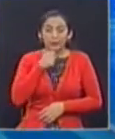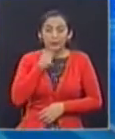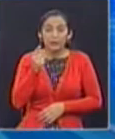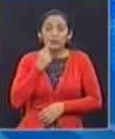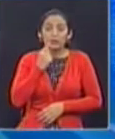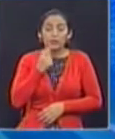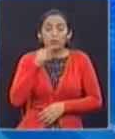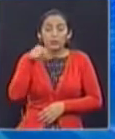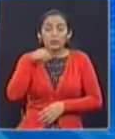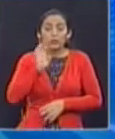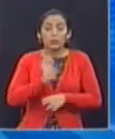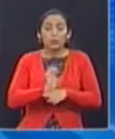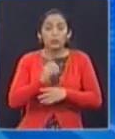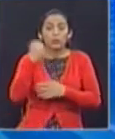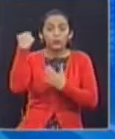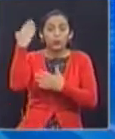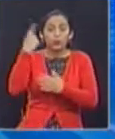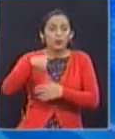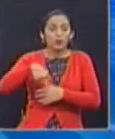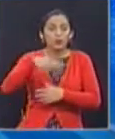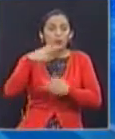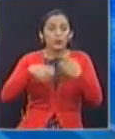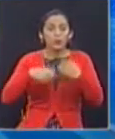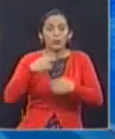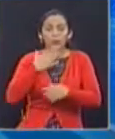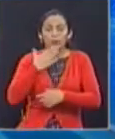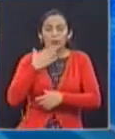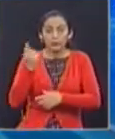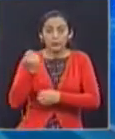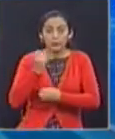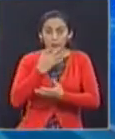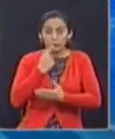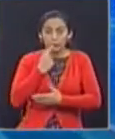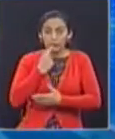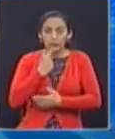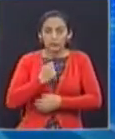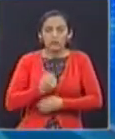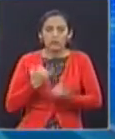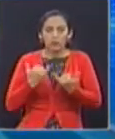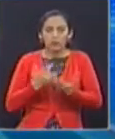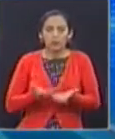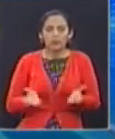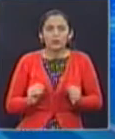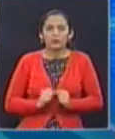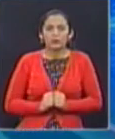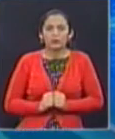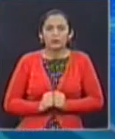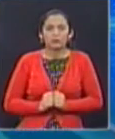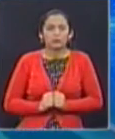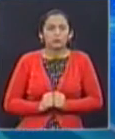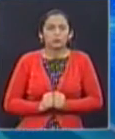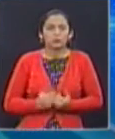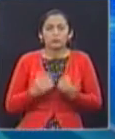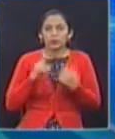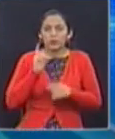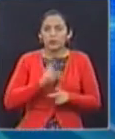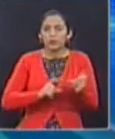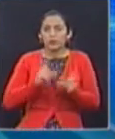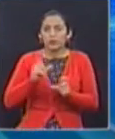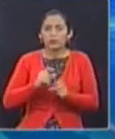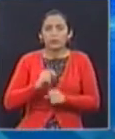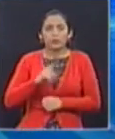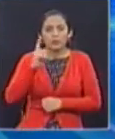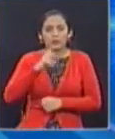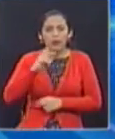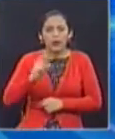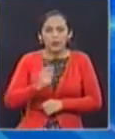política nacional y él reclamaba la necesidad de mensajes y acciones de mayor contundencia.